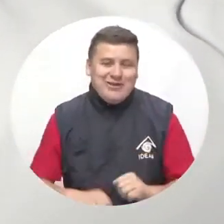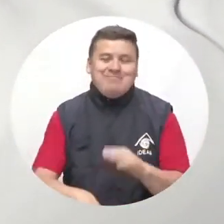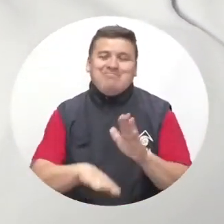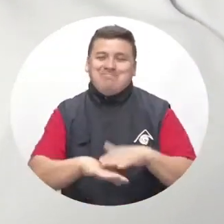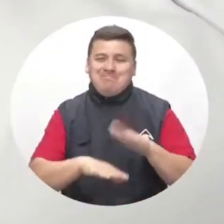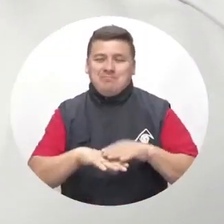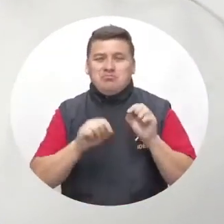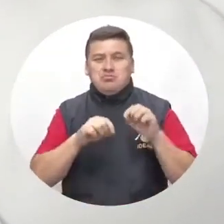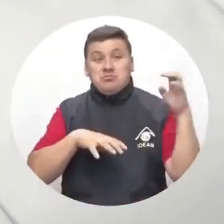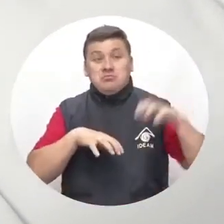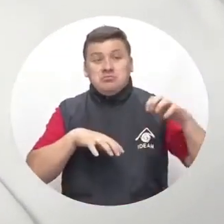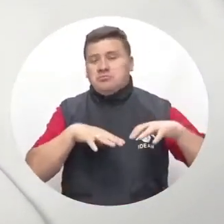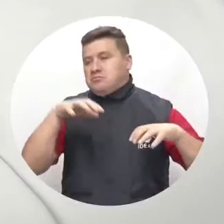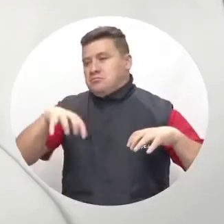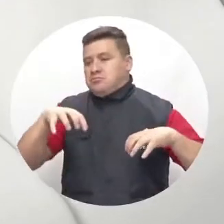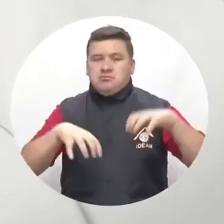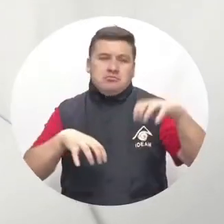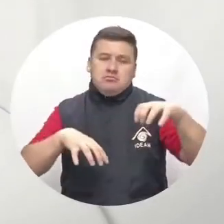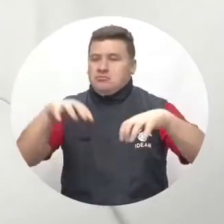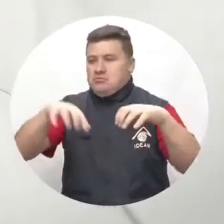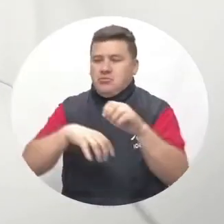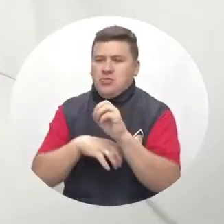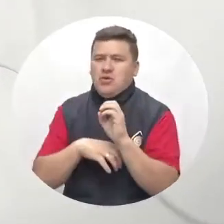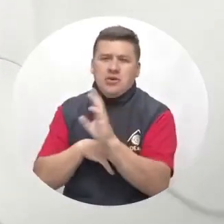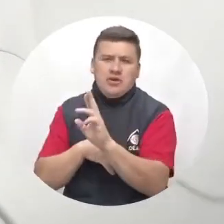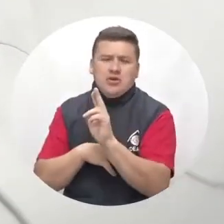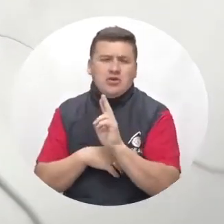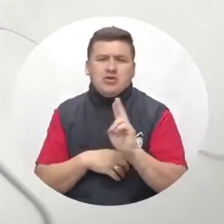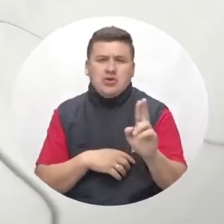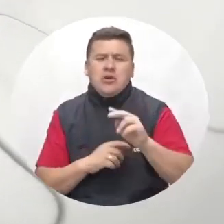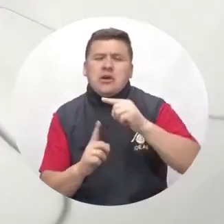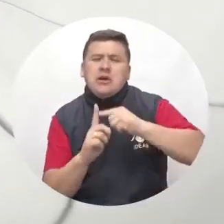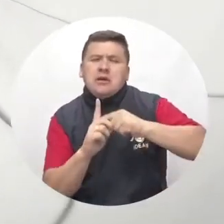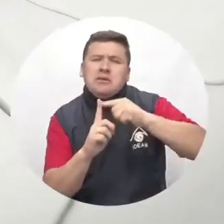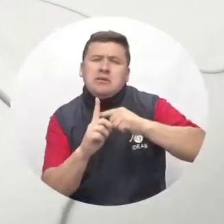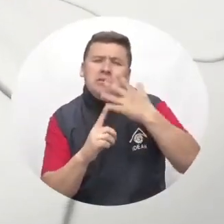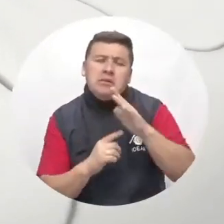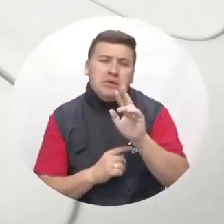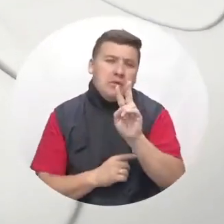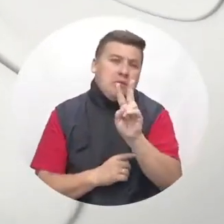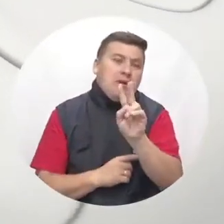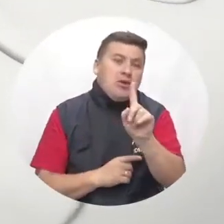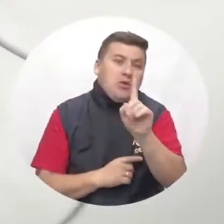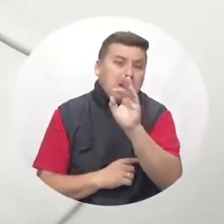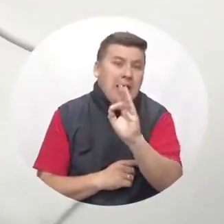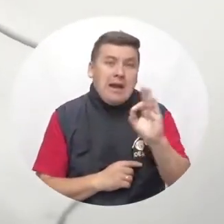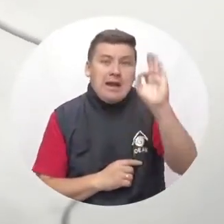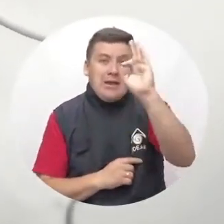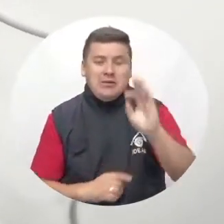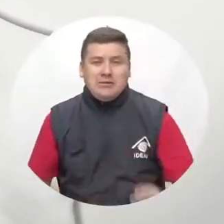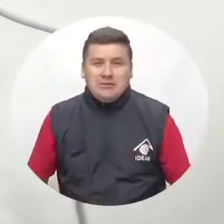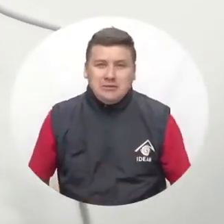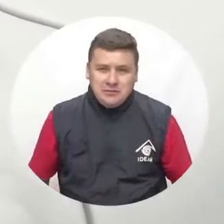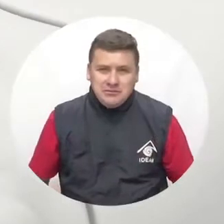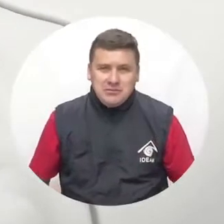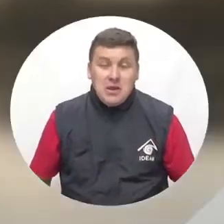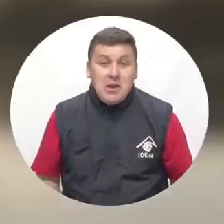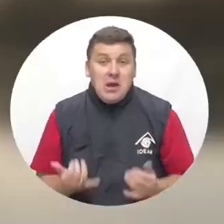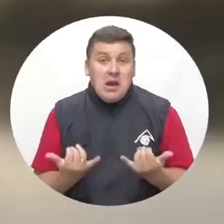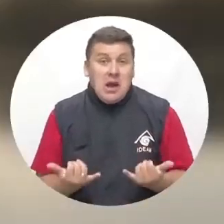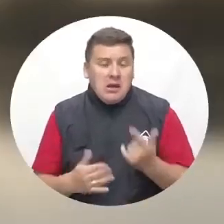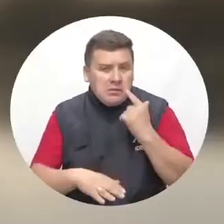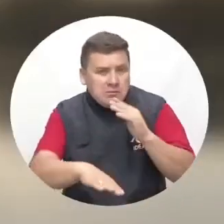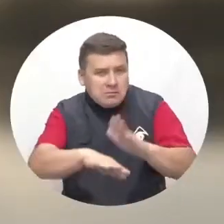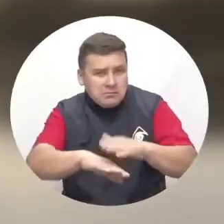indica lloviznas dispersas y cortas en el nororiente y sur, con temperatura máxima de 21 grados. Veamos ahora